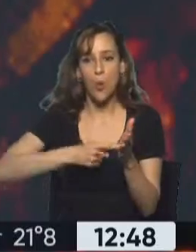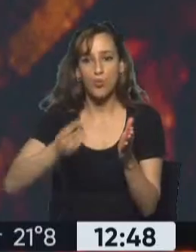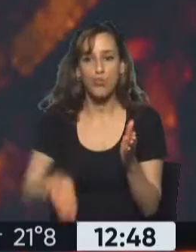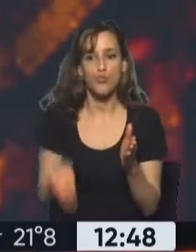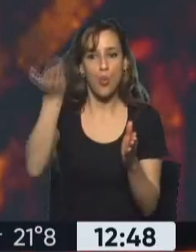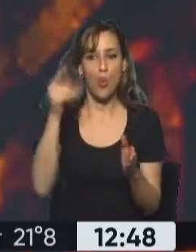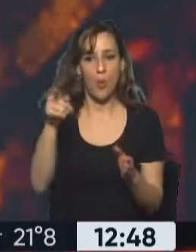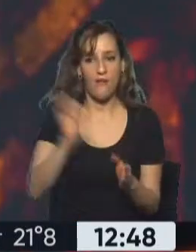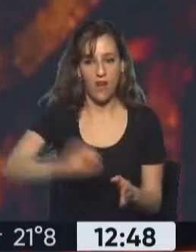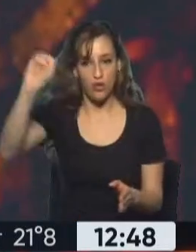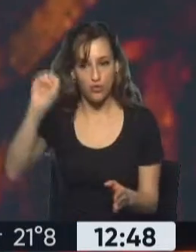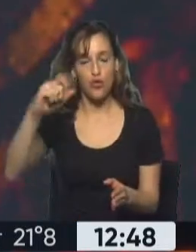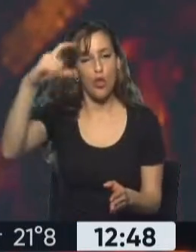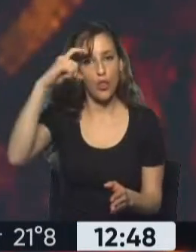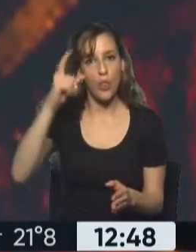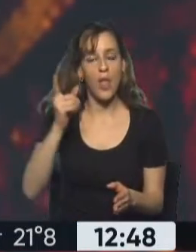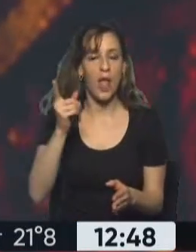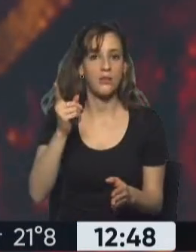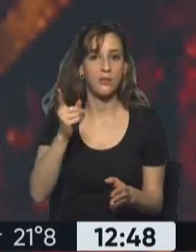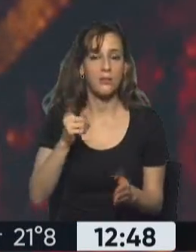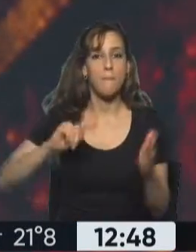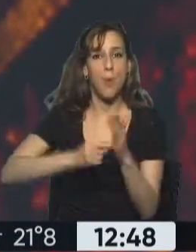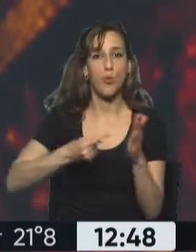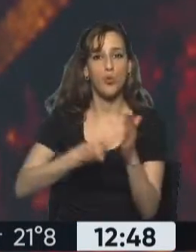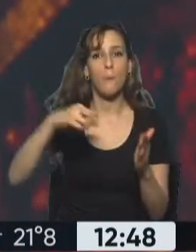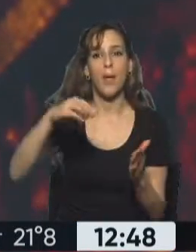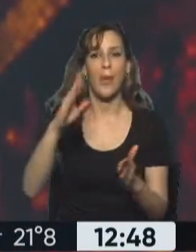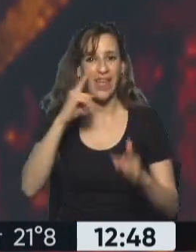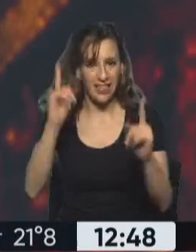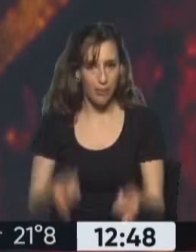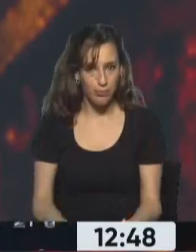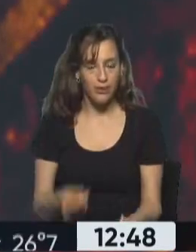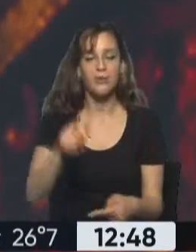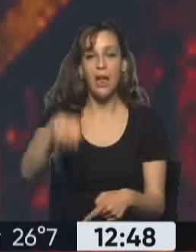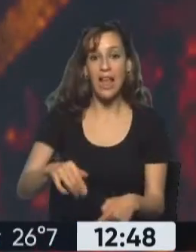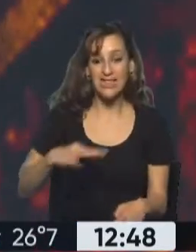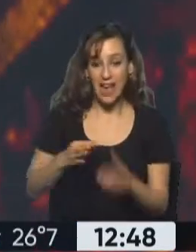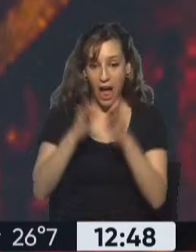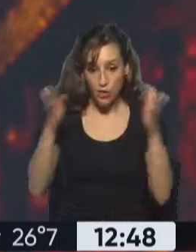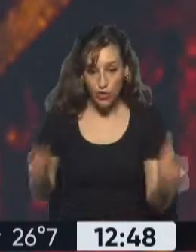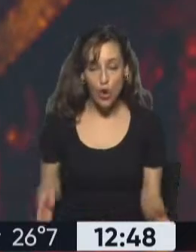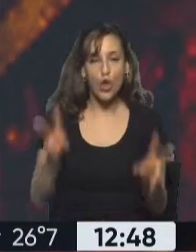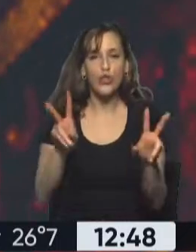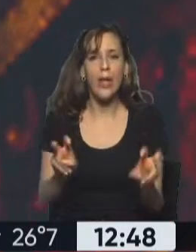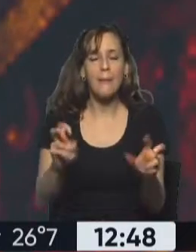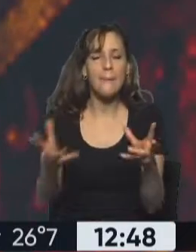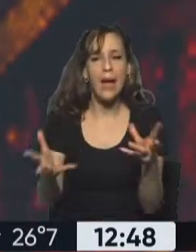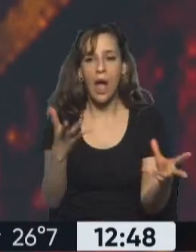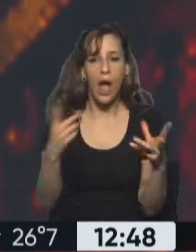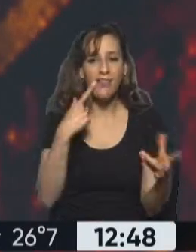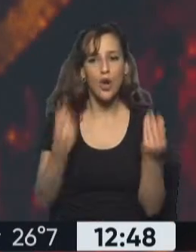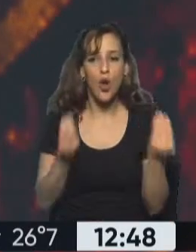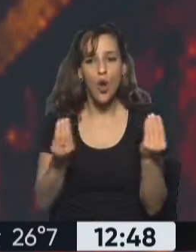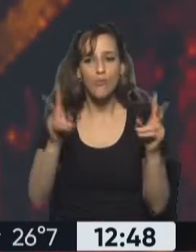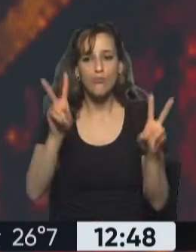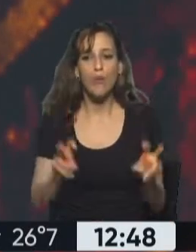recesión económica, con cerca de 10 puntos de caída del producto, y este año estamos en discusión respecto de qué pasa con esta aceleración de los precios